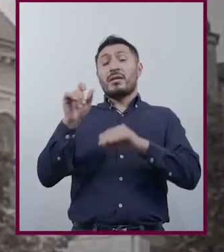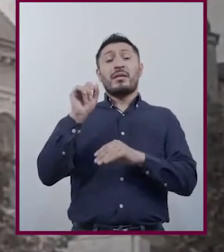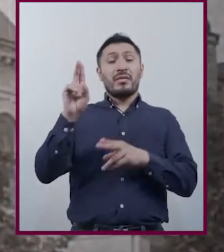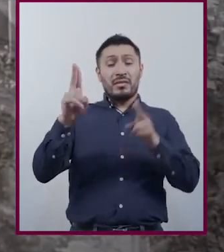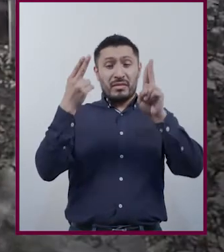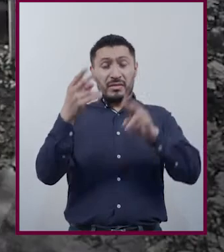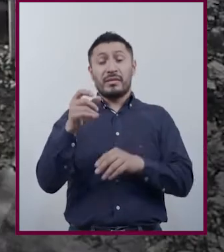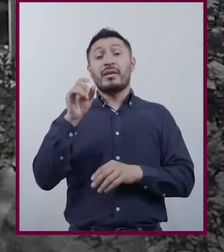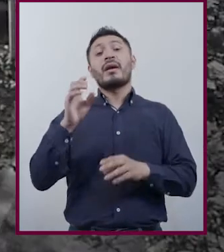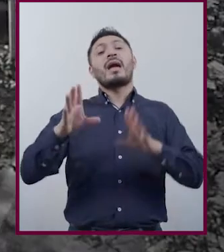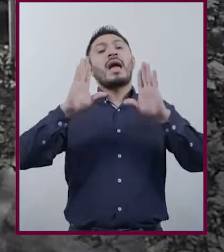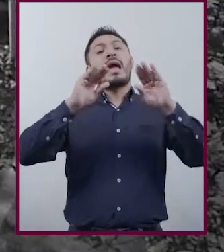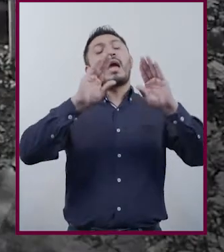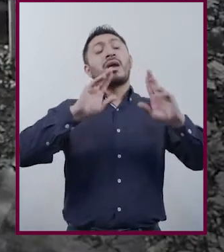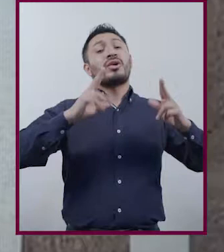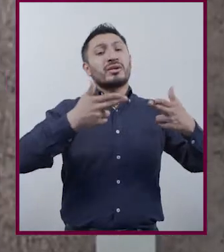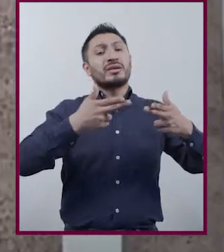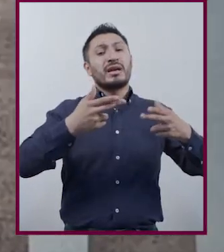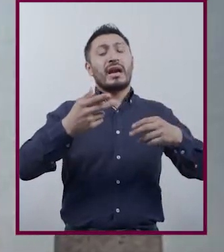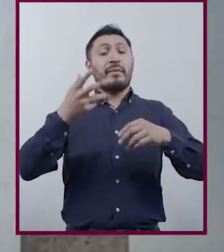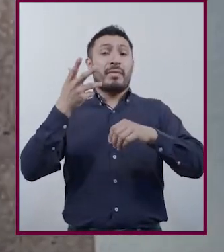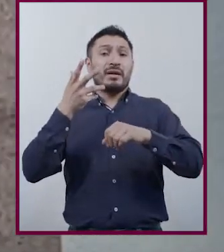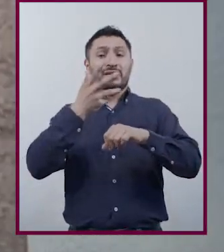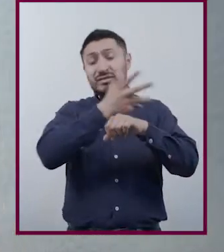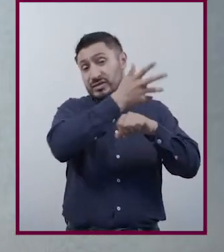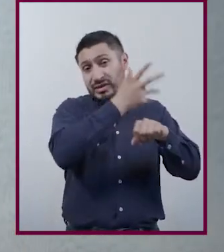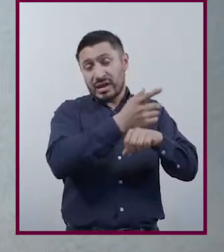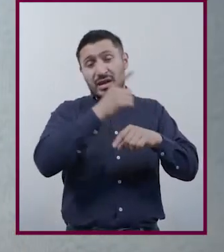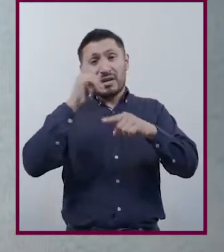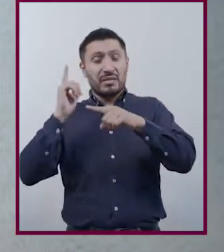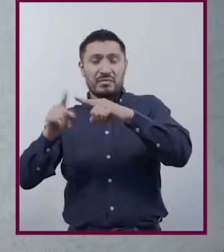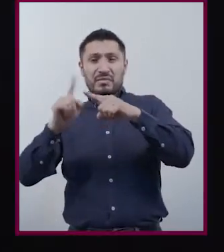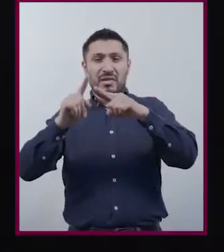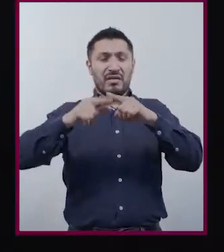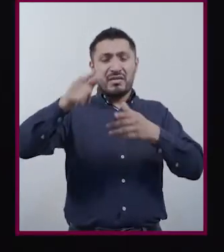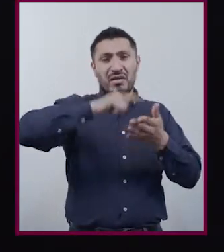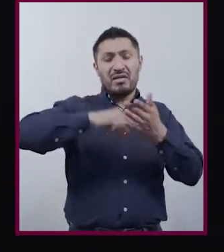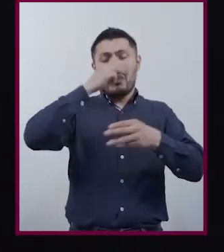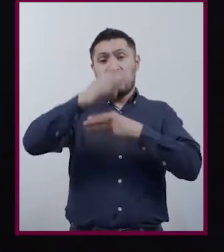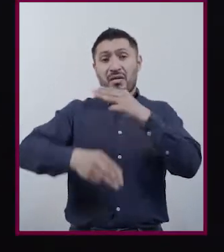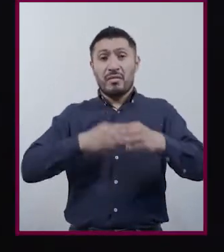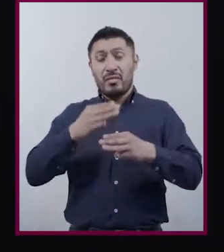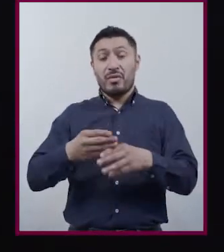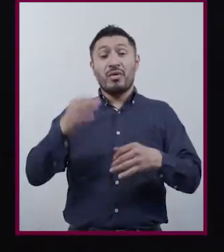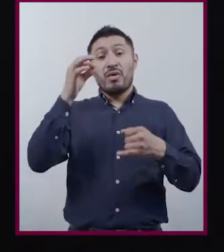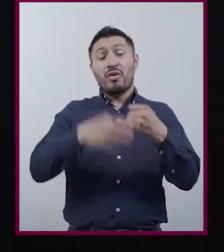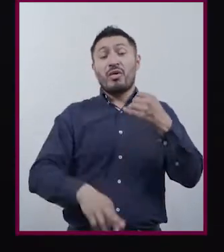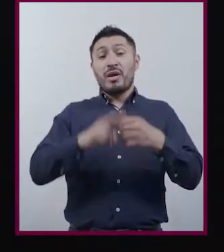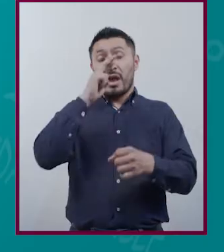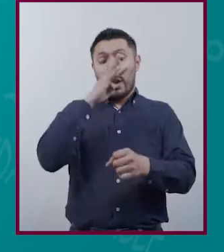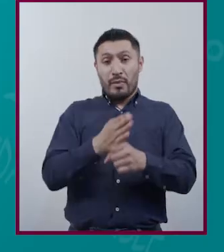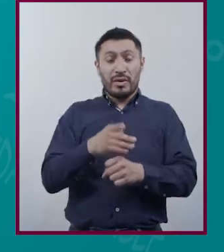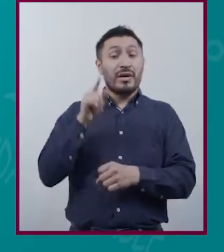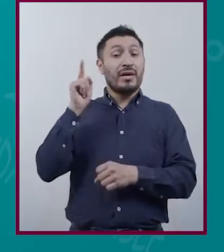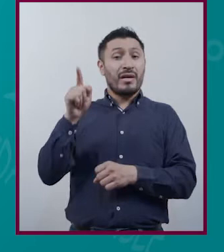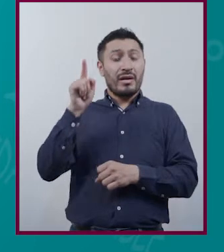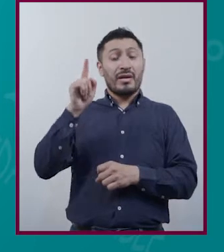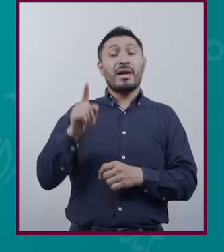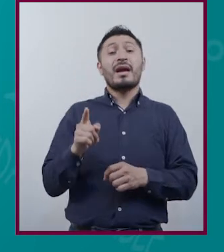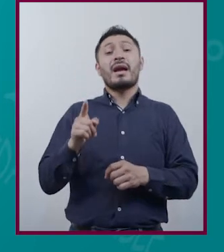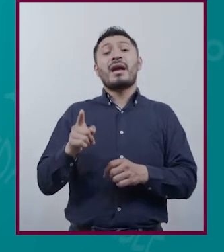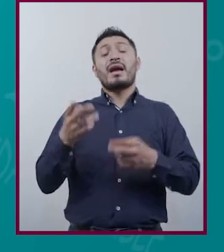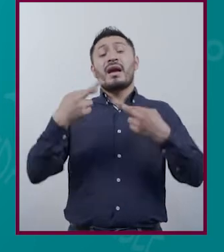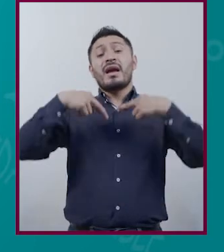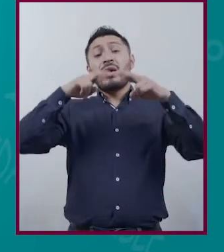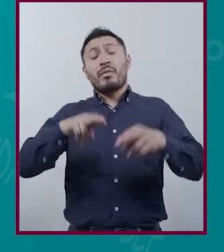Asimismo, enseñó en Chiapas, Wisconsin, Jerusalén y otras partes del mundo. El último cargo público que ostentó fue el de embajadora